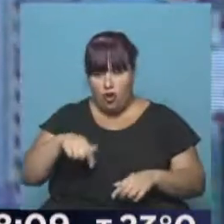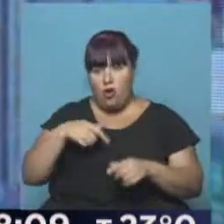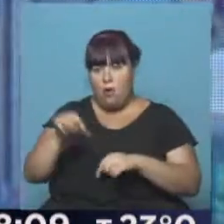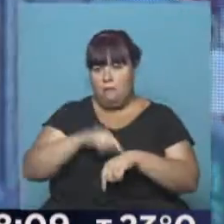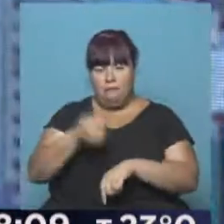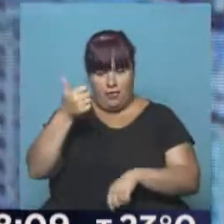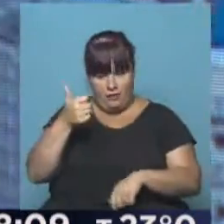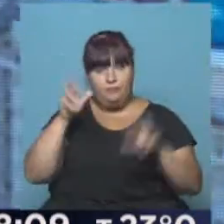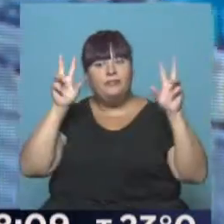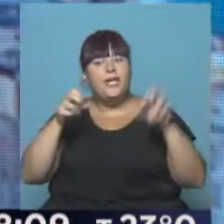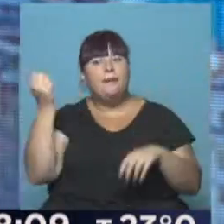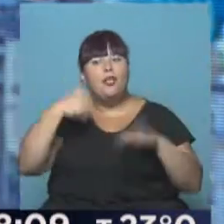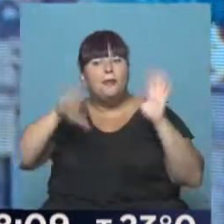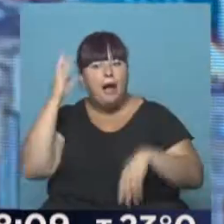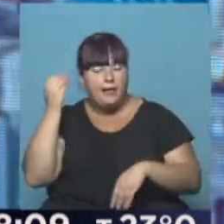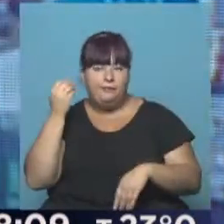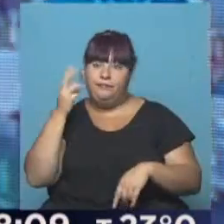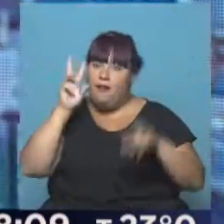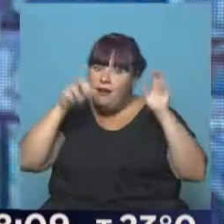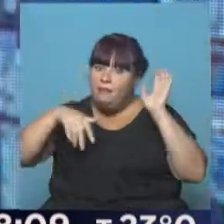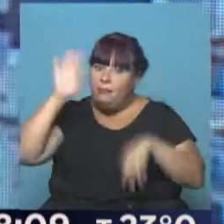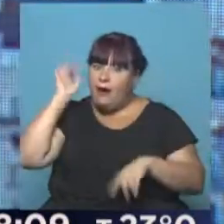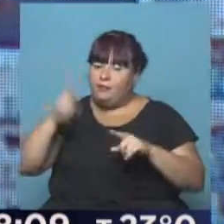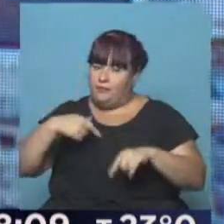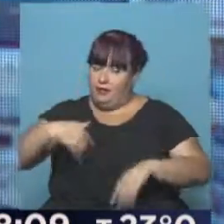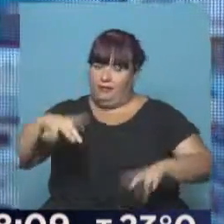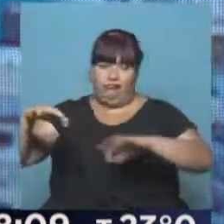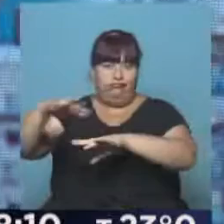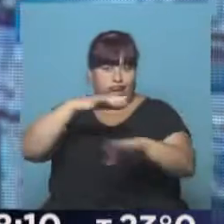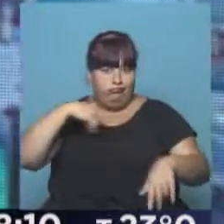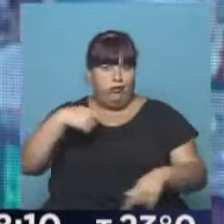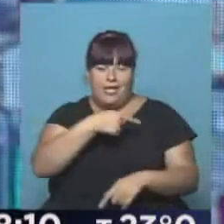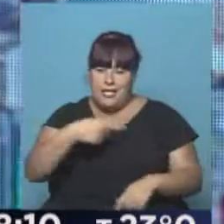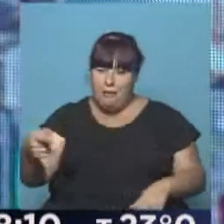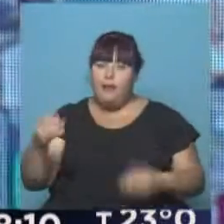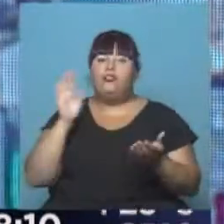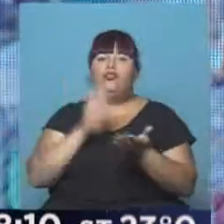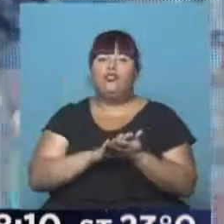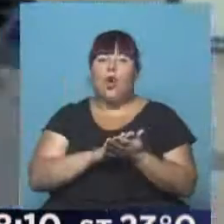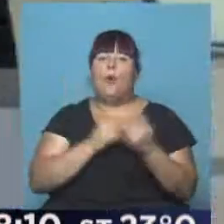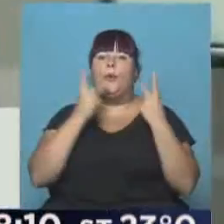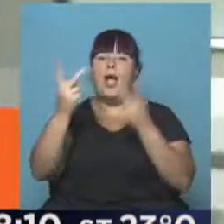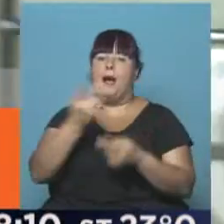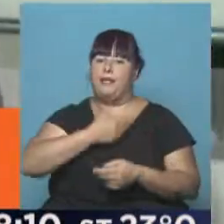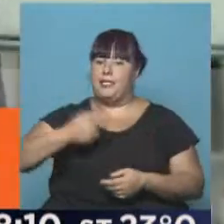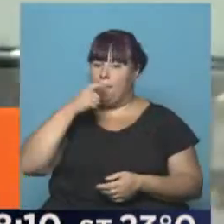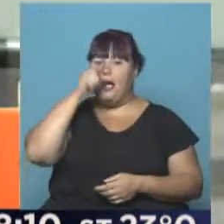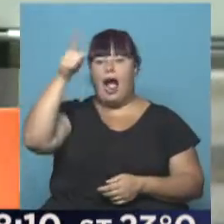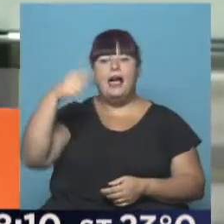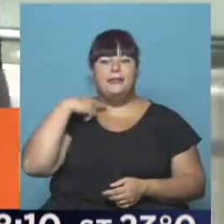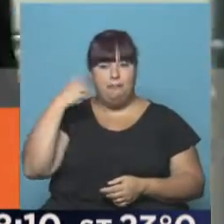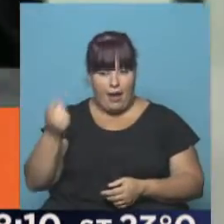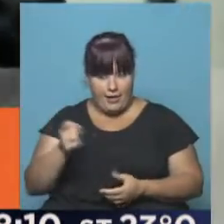en poquitos minutos. Y el tema preponderante, uno de los temas que incluso va a traer grandes repercusiones toda la semana, es el viaje del presidente Mauricio Macri